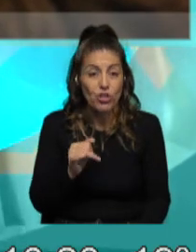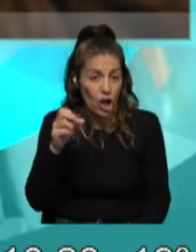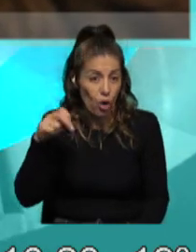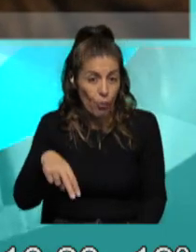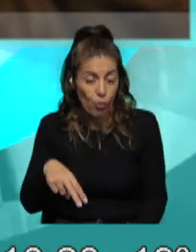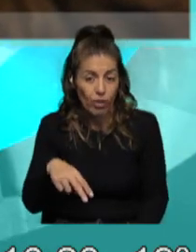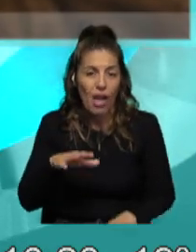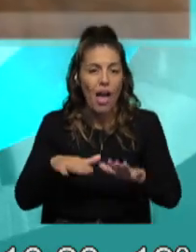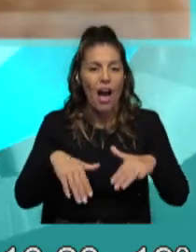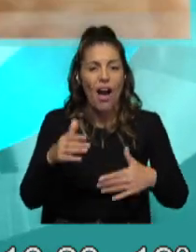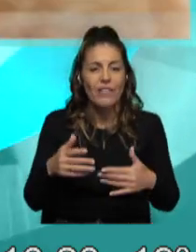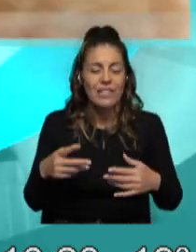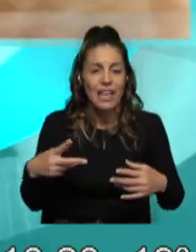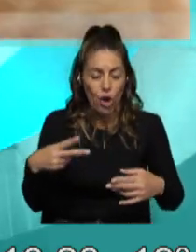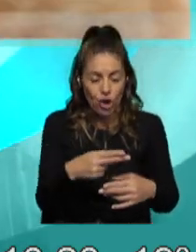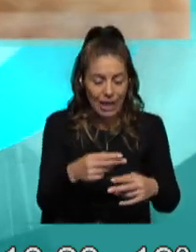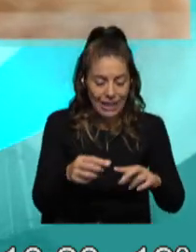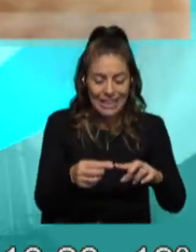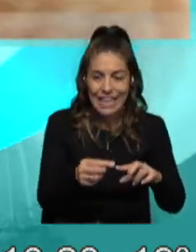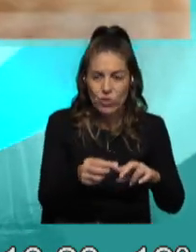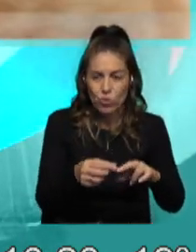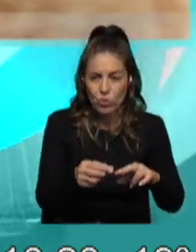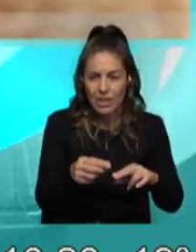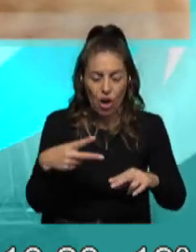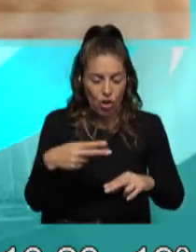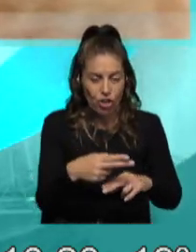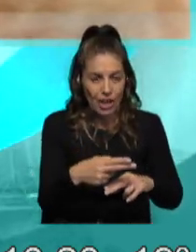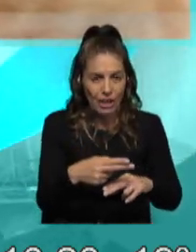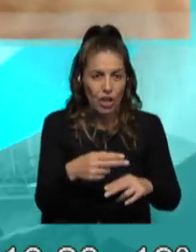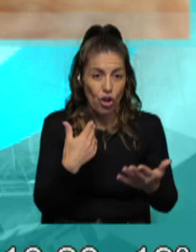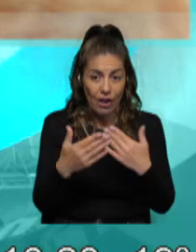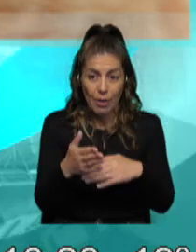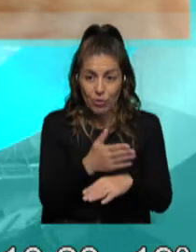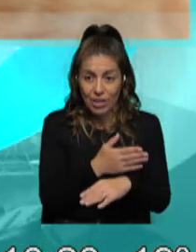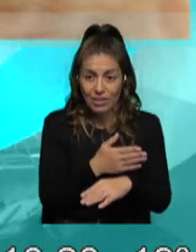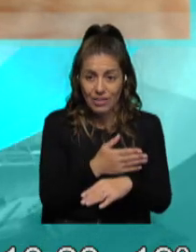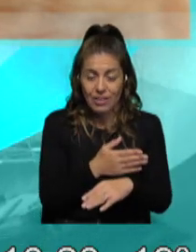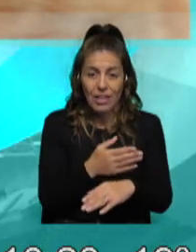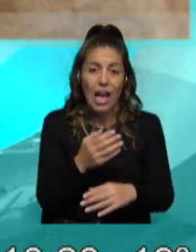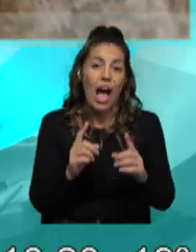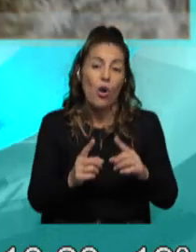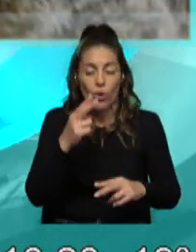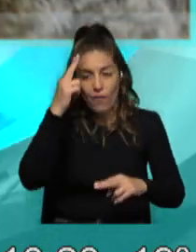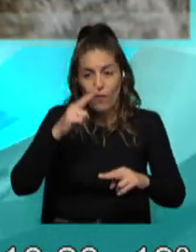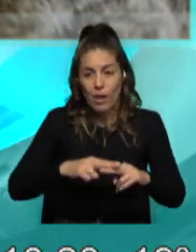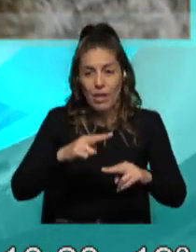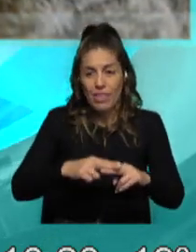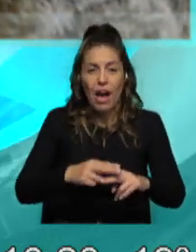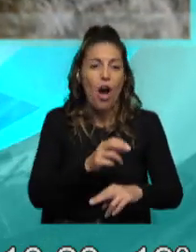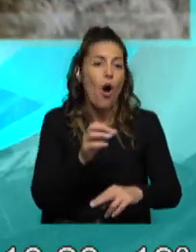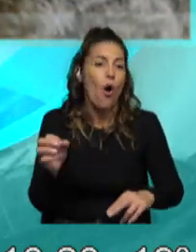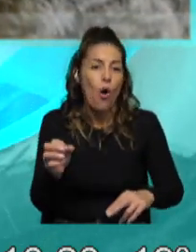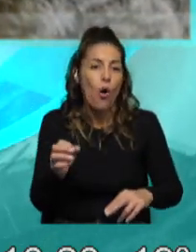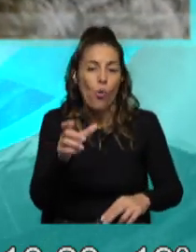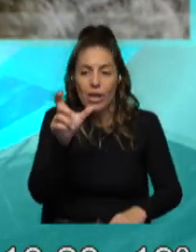a veces, el cortarle las uñas... A ver, a lo que hablábamos al principio, si hay una enfermedad X o además